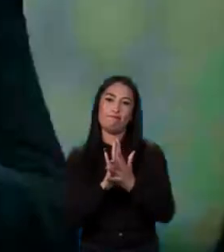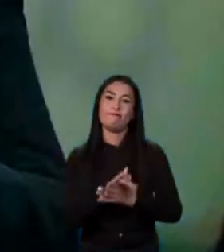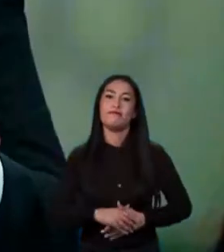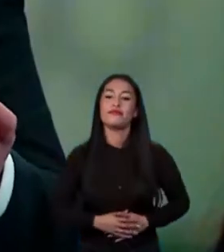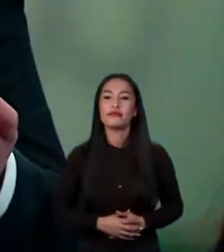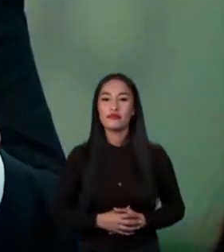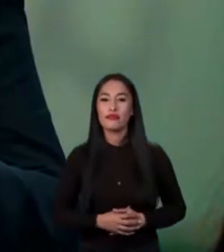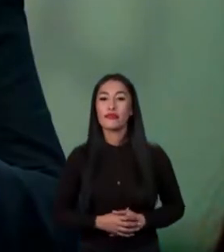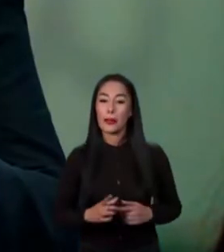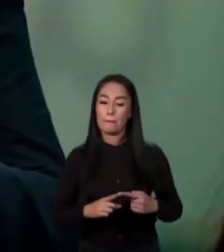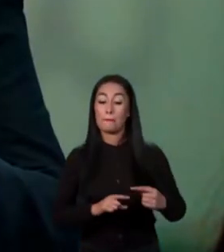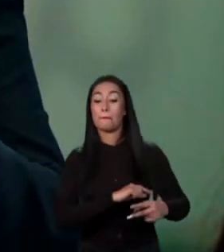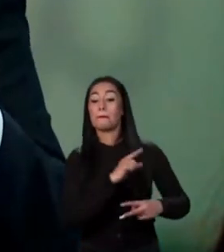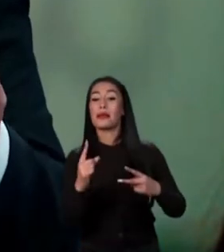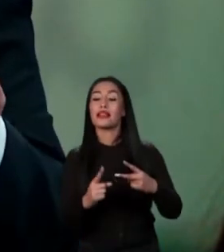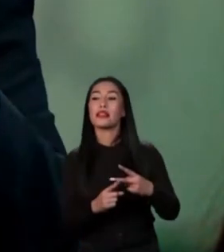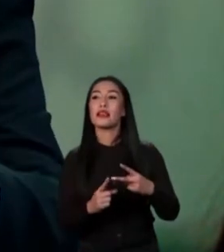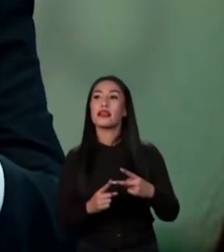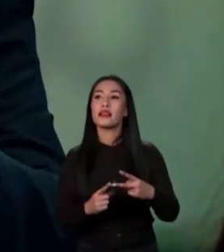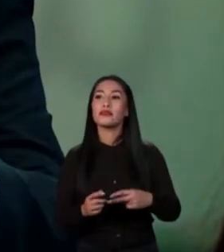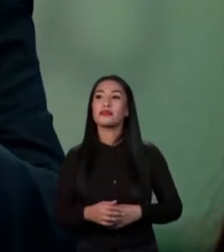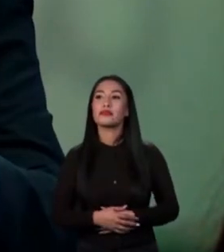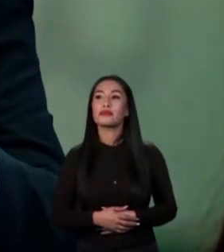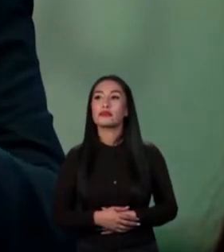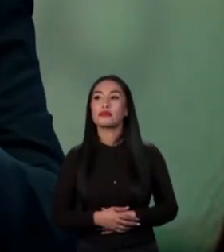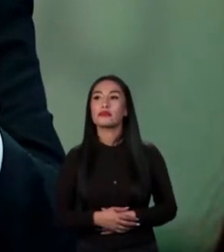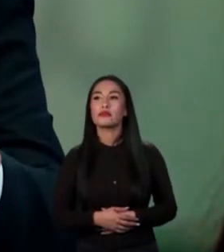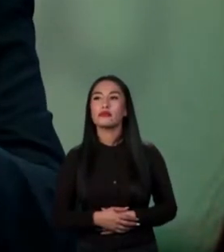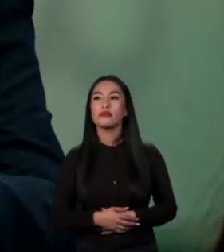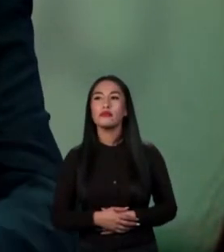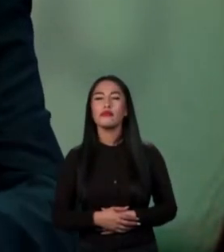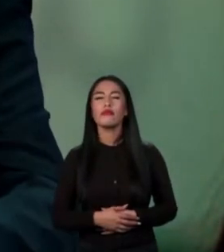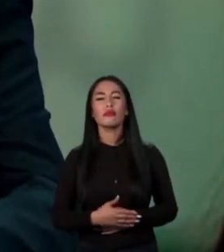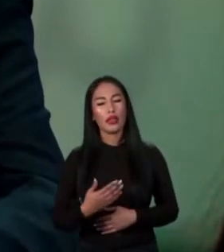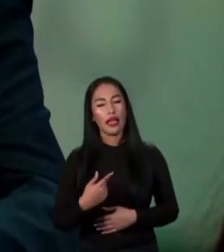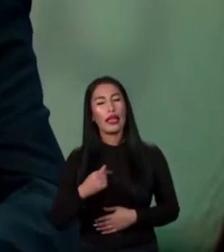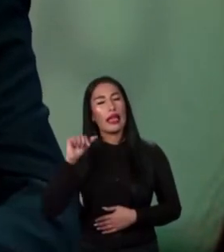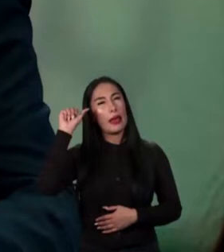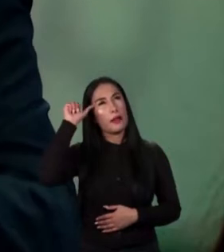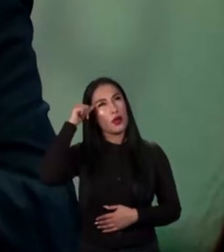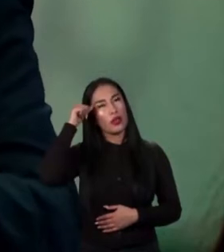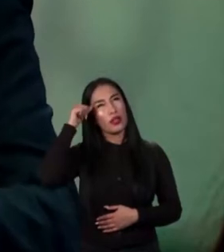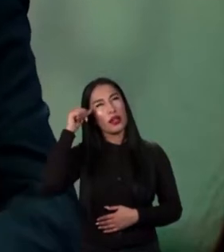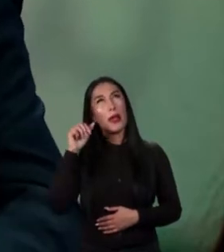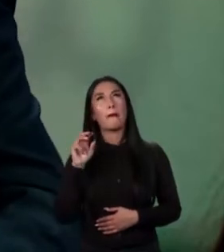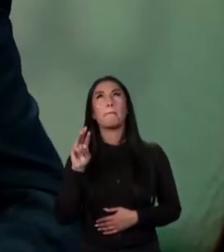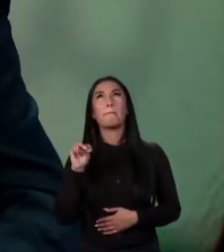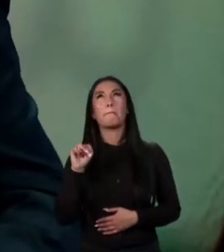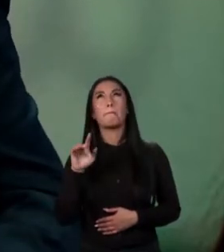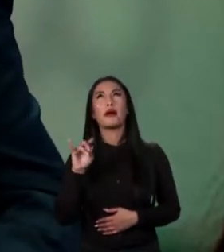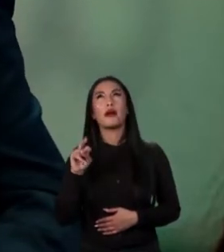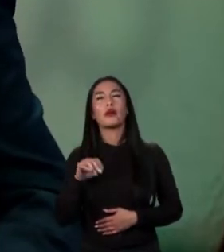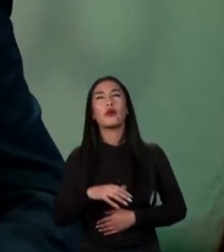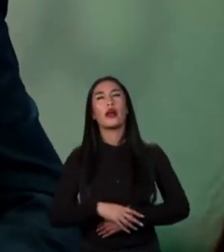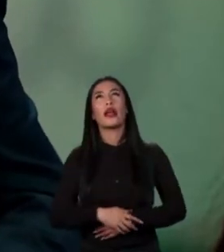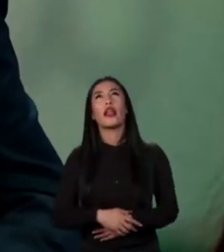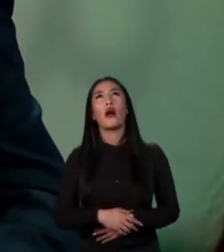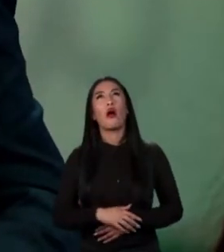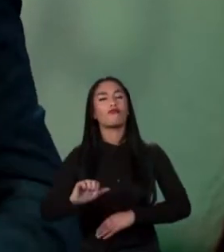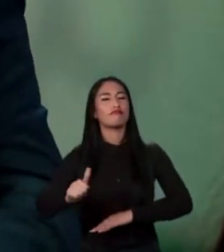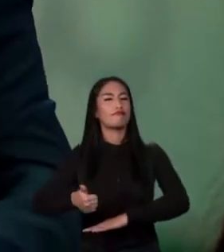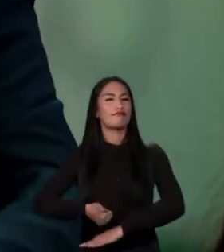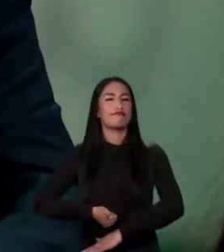segundo me hace recordar que hace un tiempo trajimos con manuel el presidente hoy rector de la sede